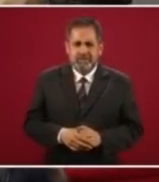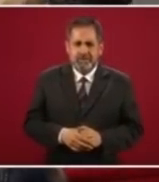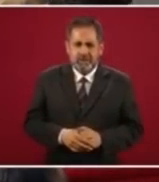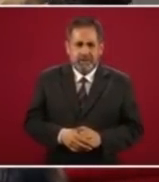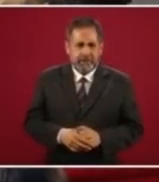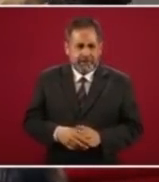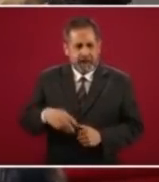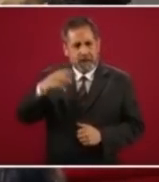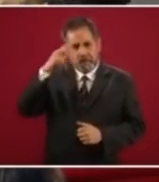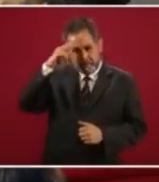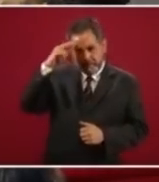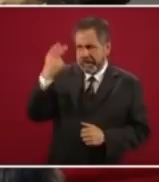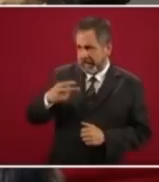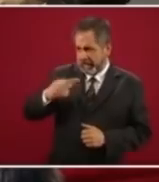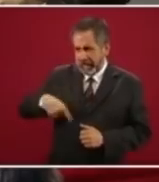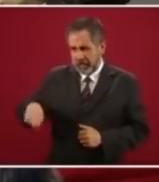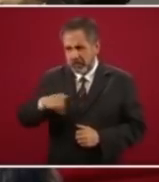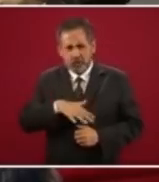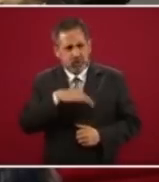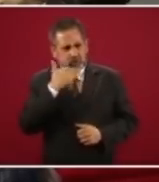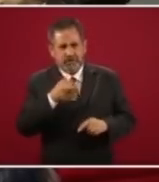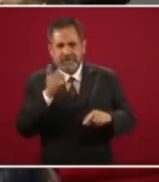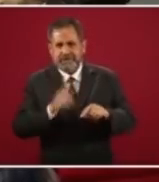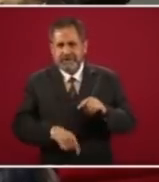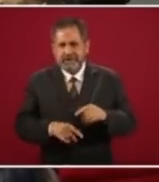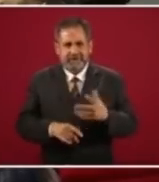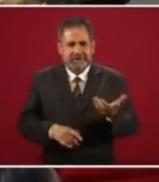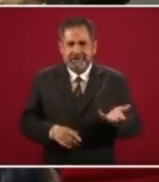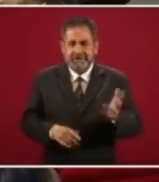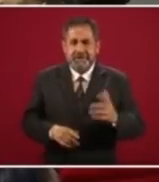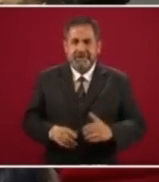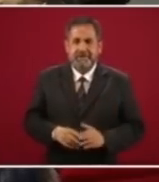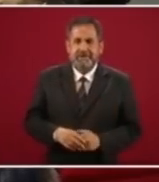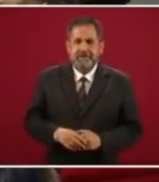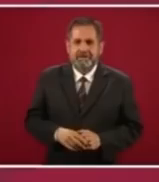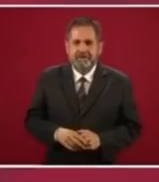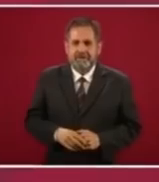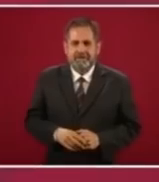Mexicanos contra la corrupción, mexicanos a favor de la corrupción,